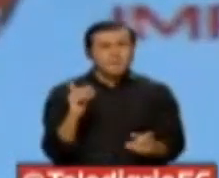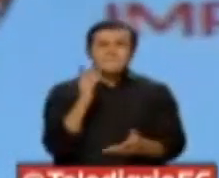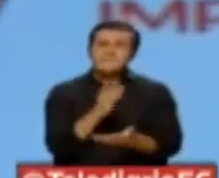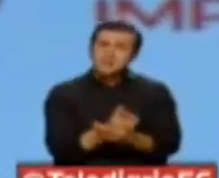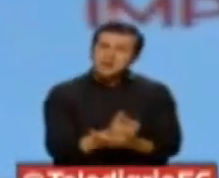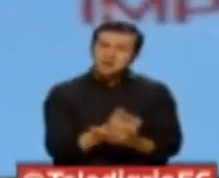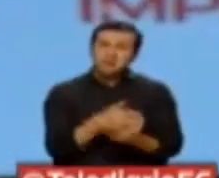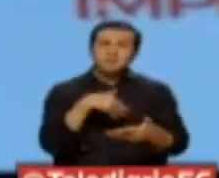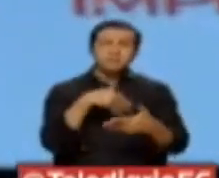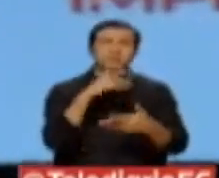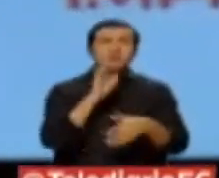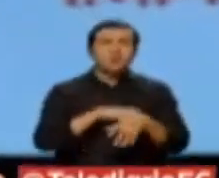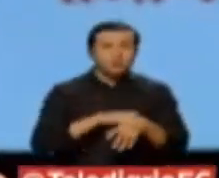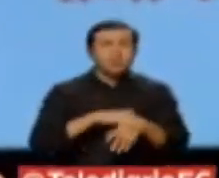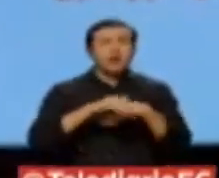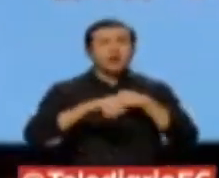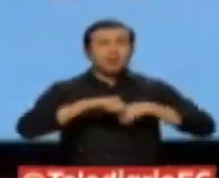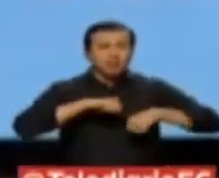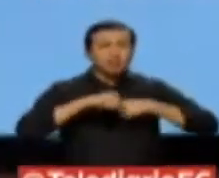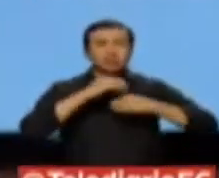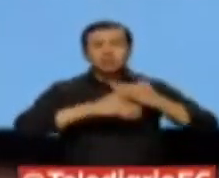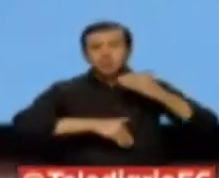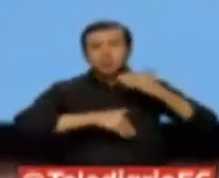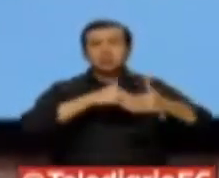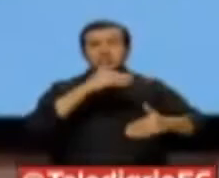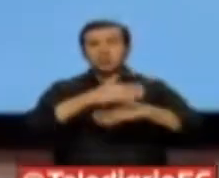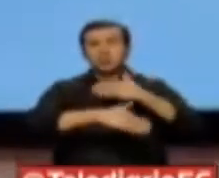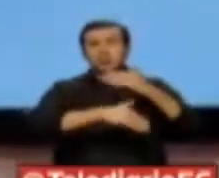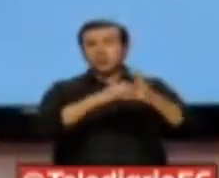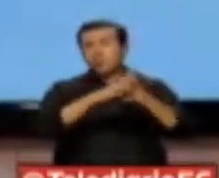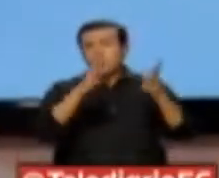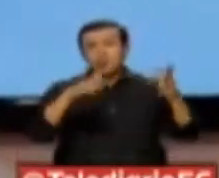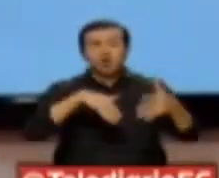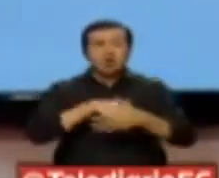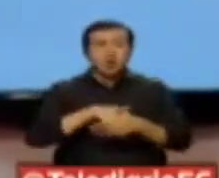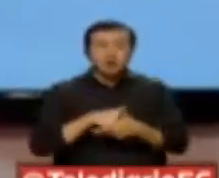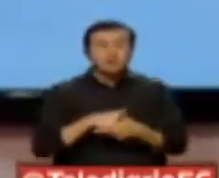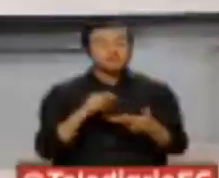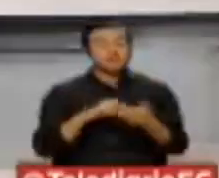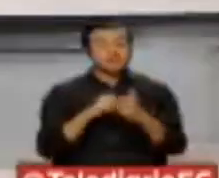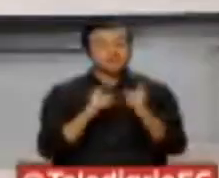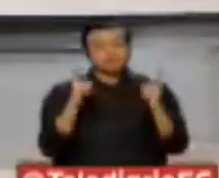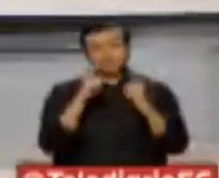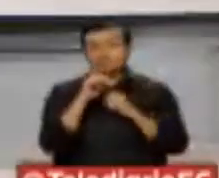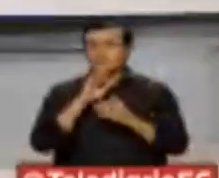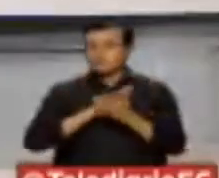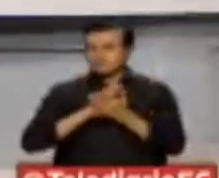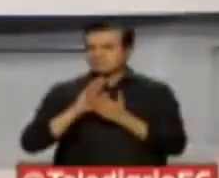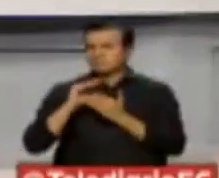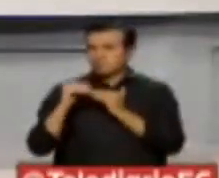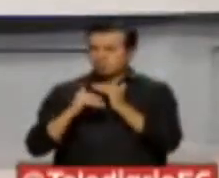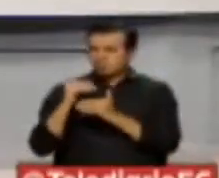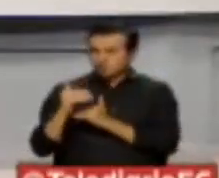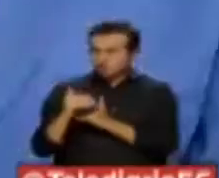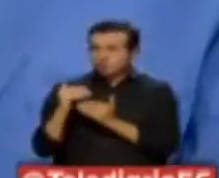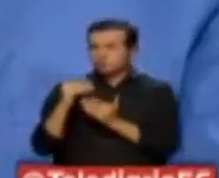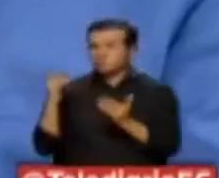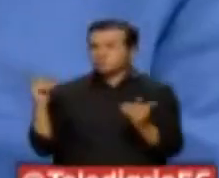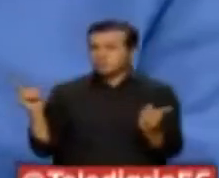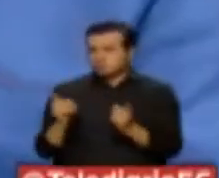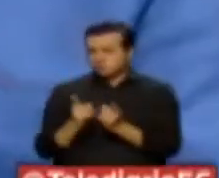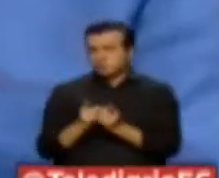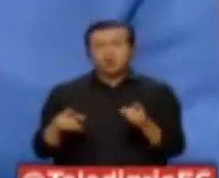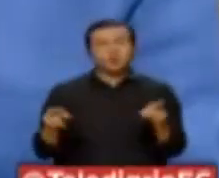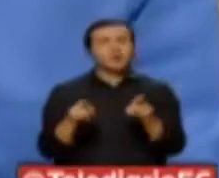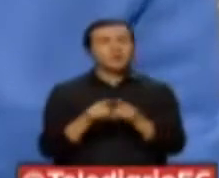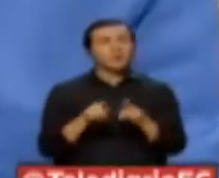bloqueo al avance de nuevos procesos a nuevas empresas y el objetivo es transparentar estos procesos porque no transparentar